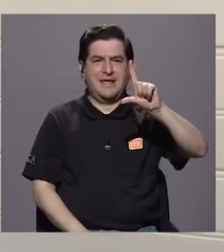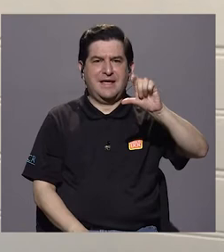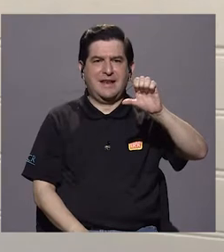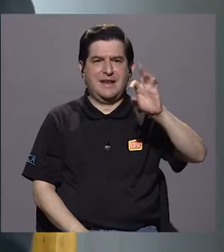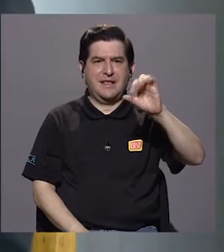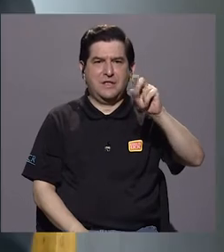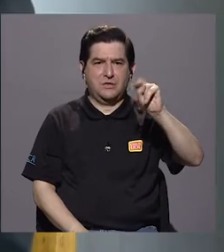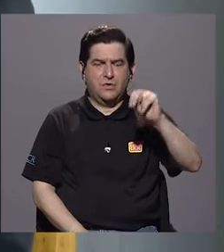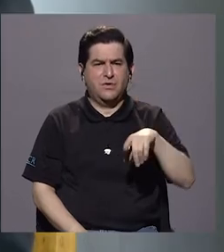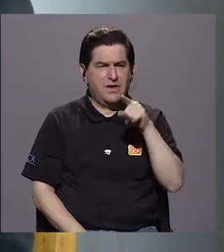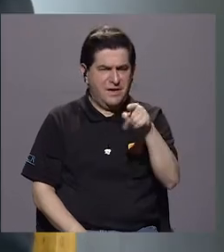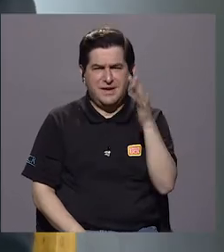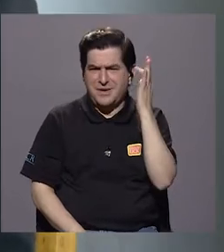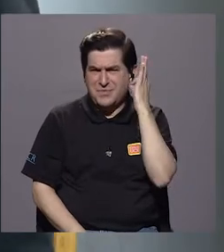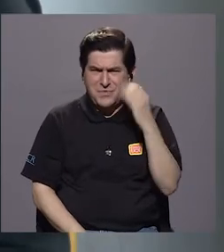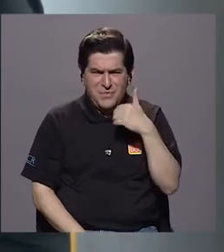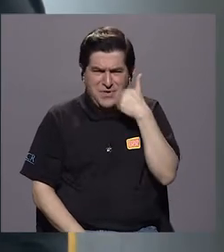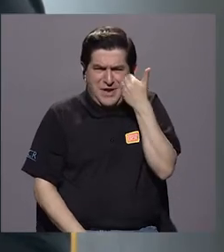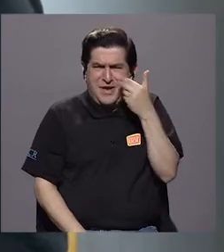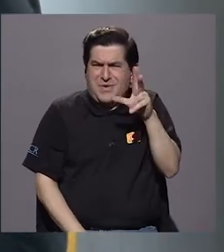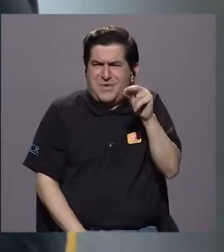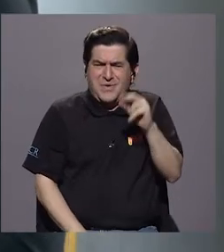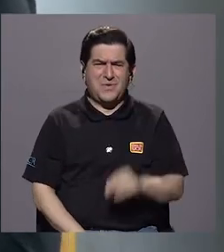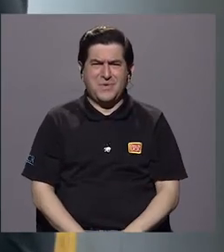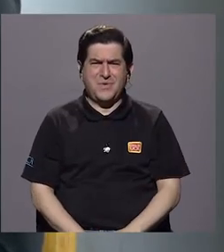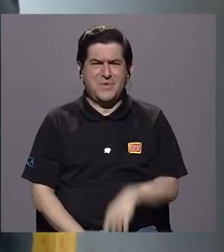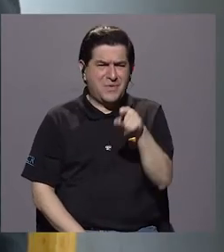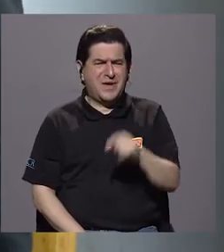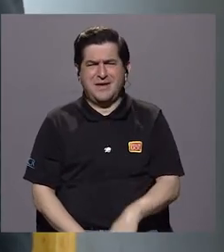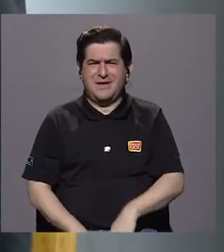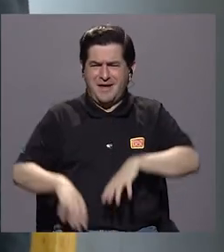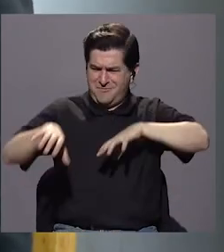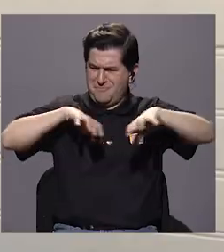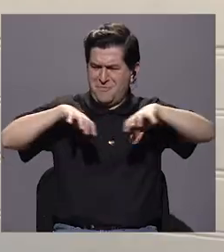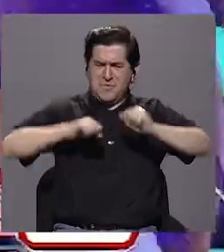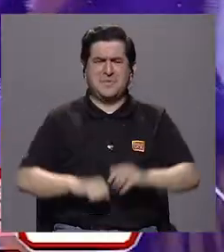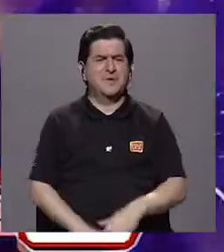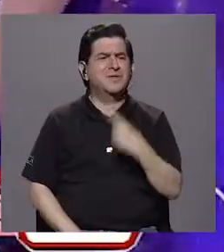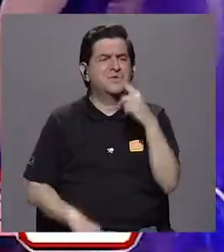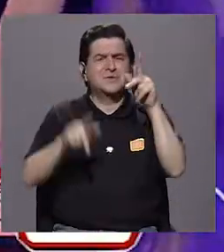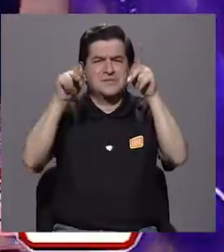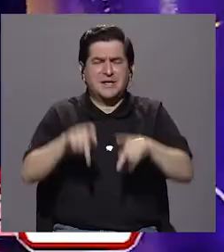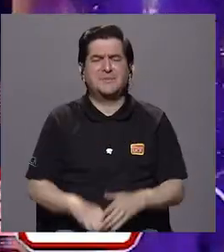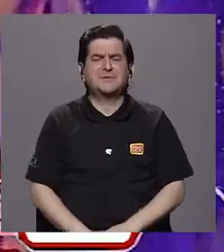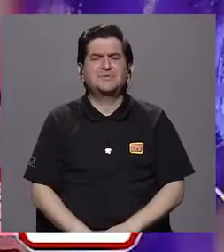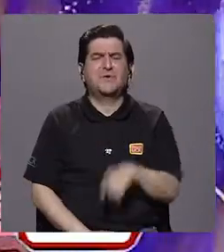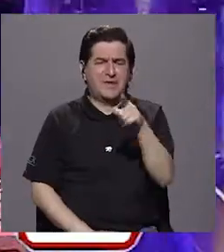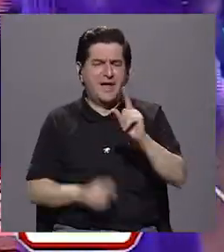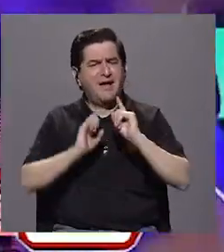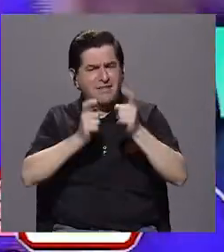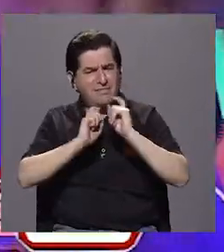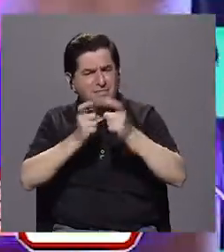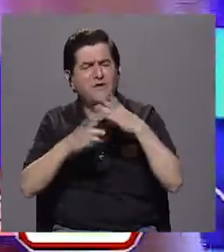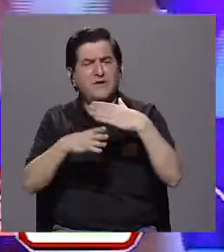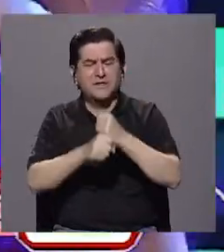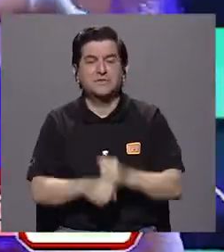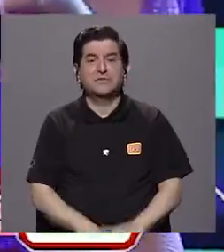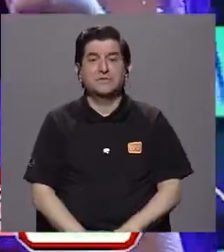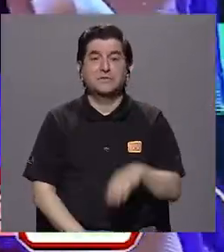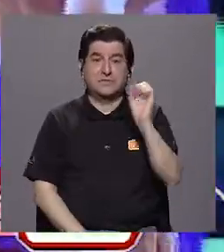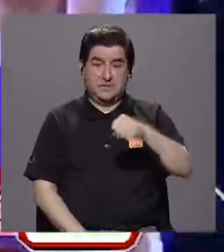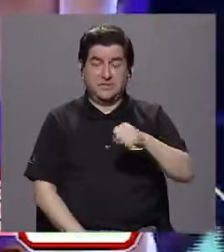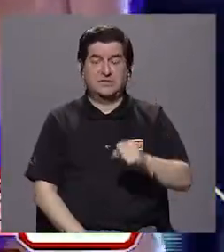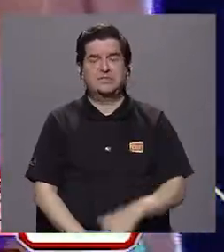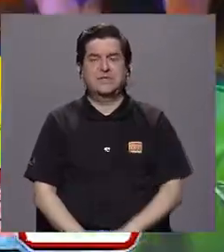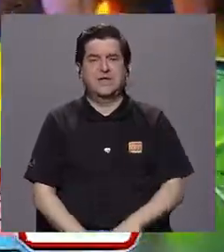una mujer tímida. Ahí, con puro sabor, moviéndose y diciéndole a la gente que tenía que donar en ese momento. Sí, sí, los artistas somos